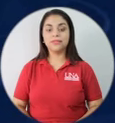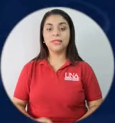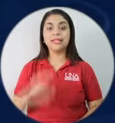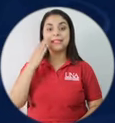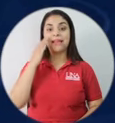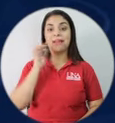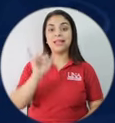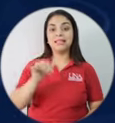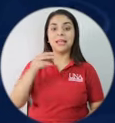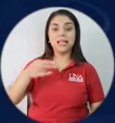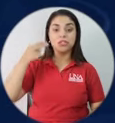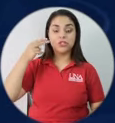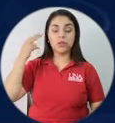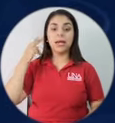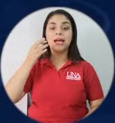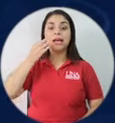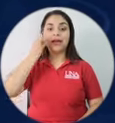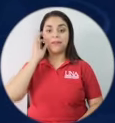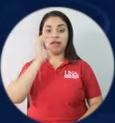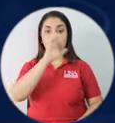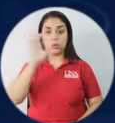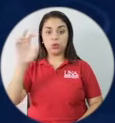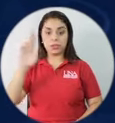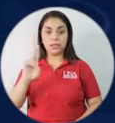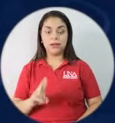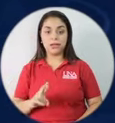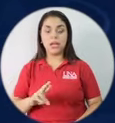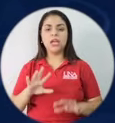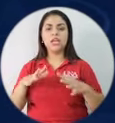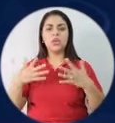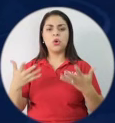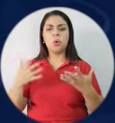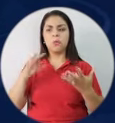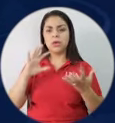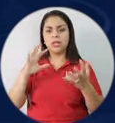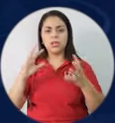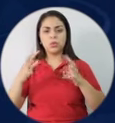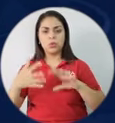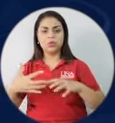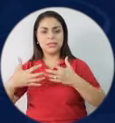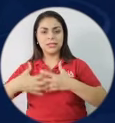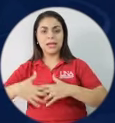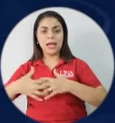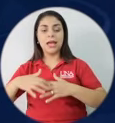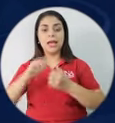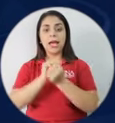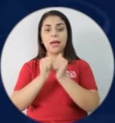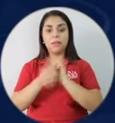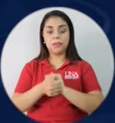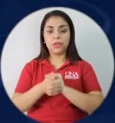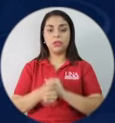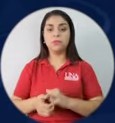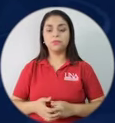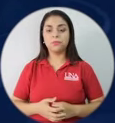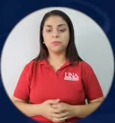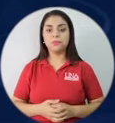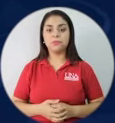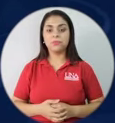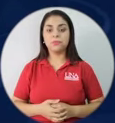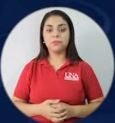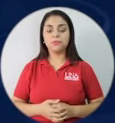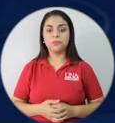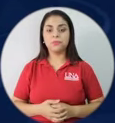Y precisamente en esta historia del café en Costa Rica, ¿verdad? Y cómo la industria se ha ido modernizando, ha ido cambiando,